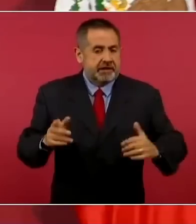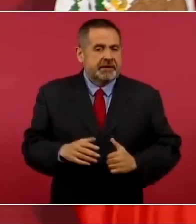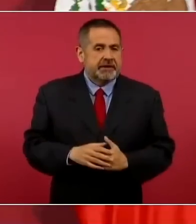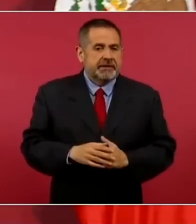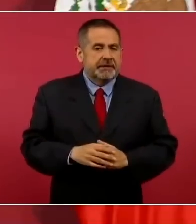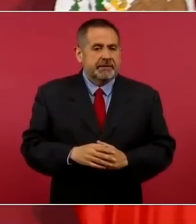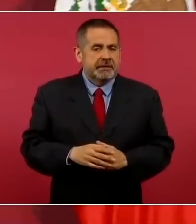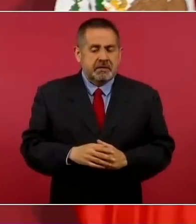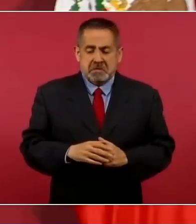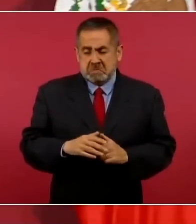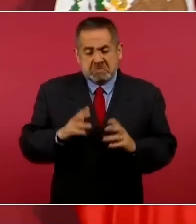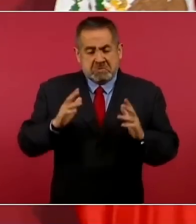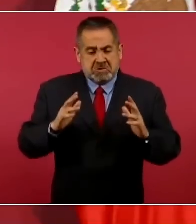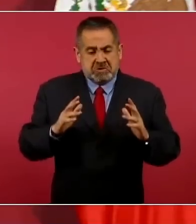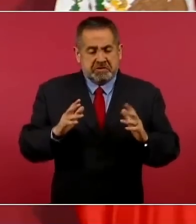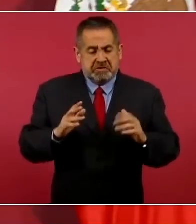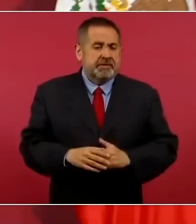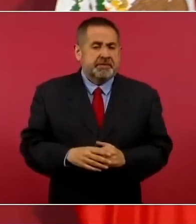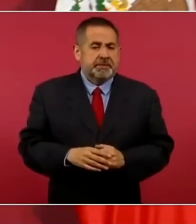Y en todo caso